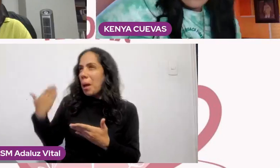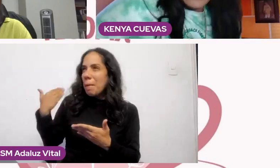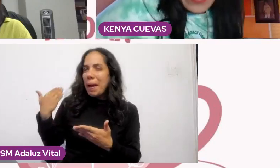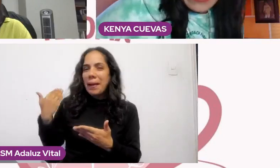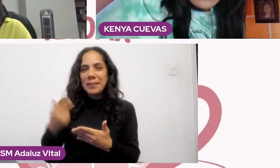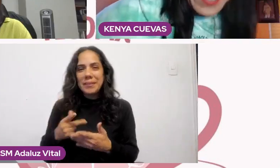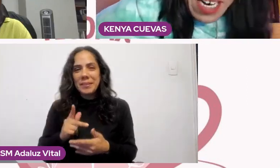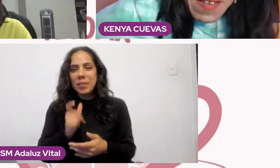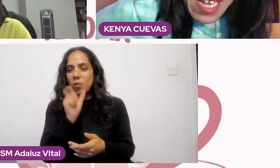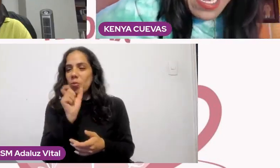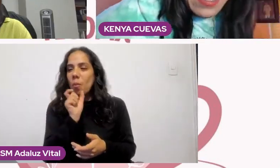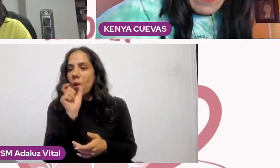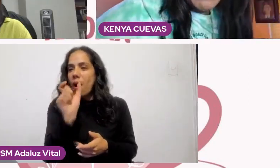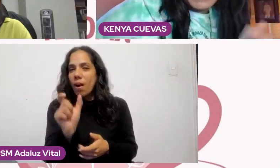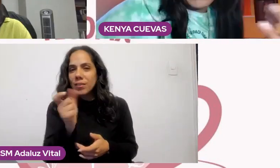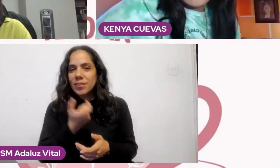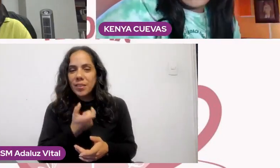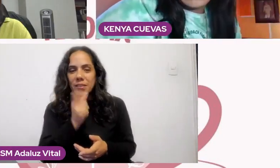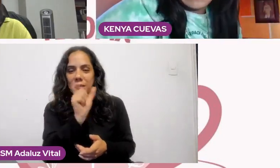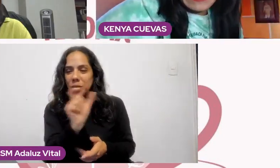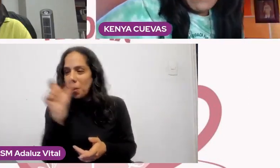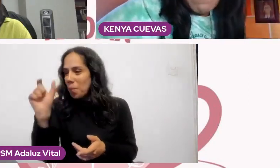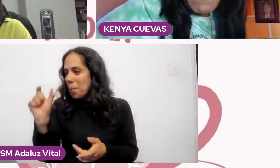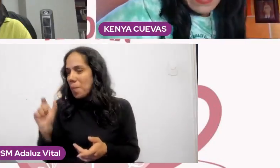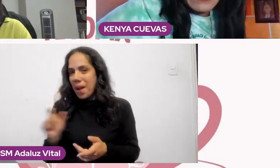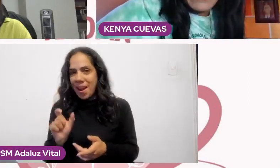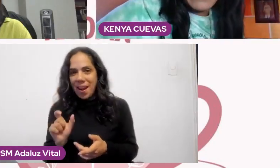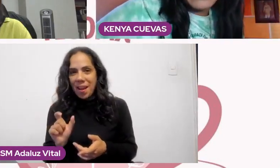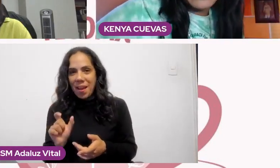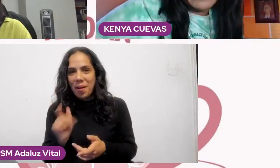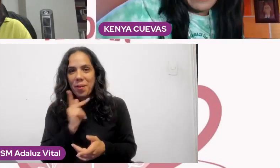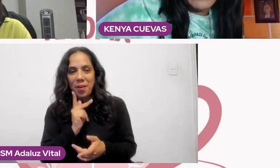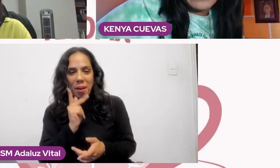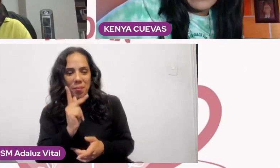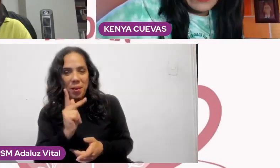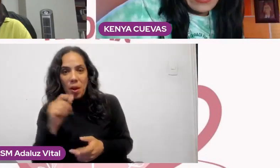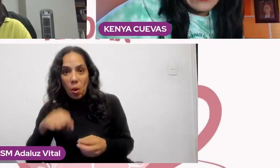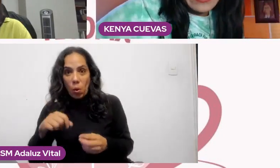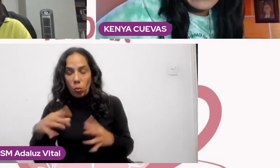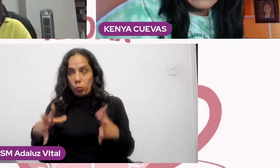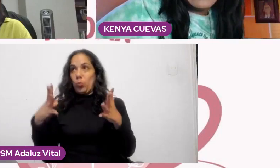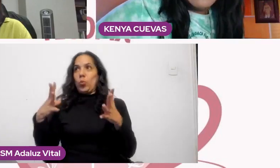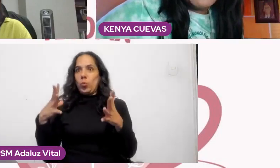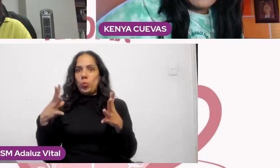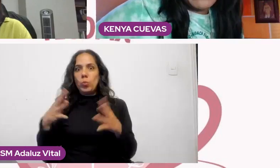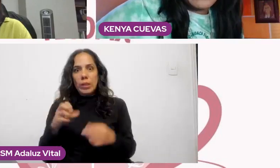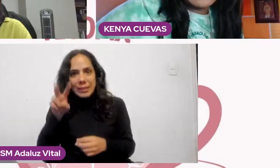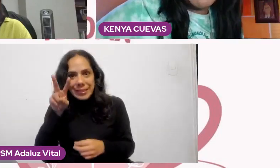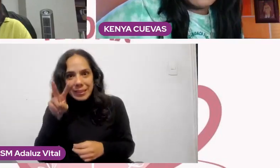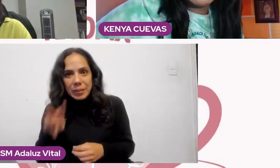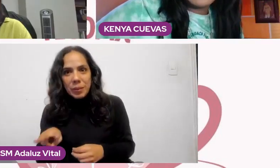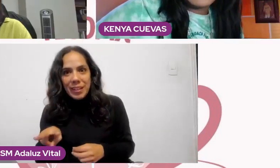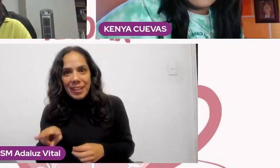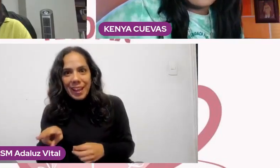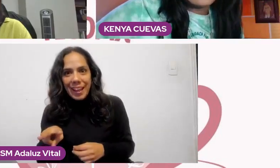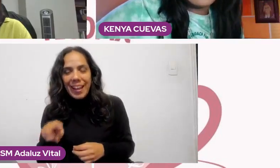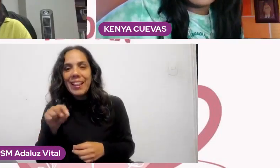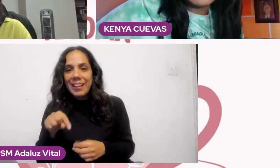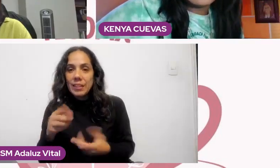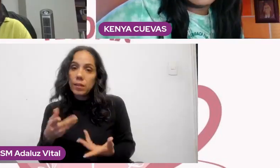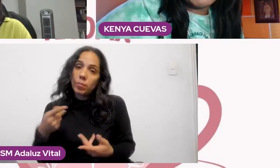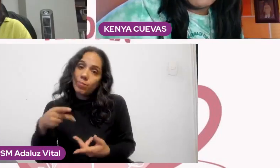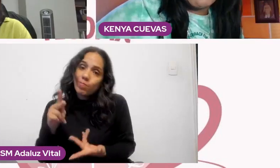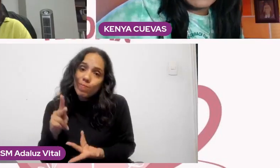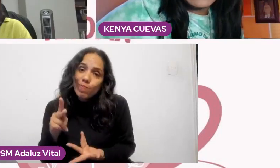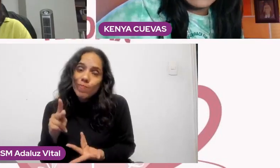dentro del coraje y la rabia, pues pudiera tener tanto impacto, ¿no? Y ahora es una realidad, pero ahora también es una realidad que a